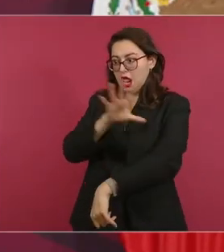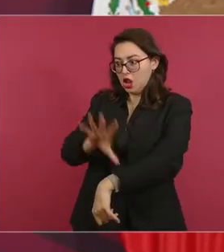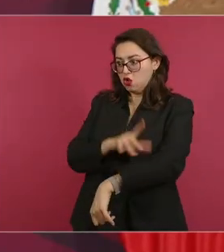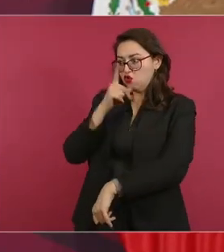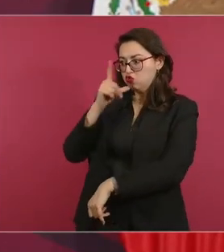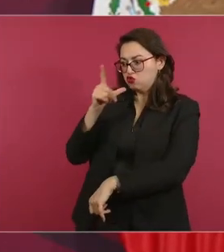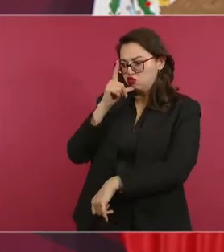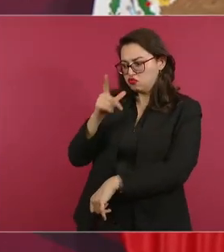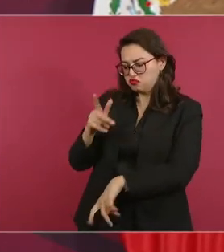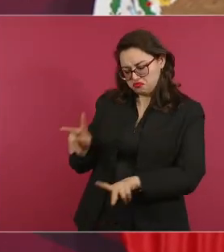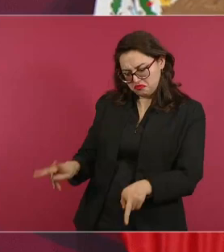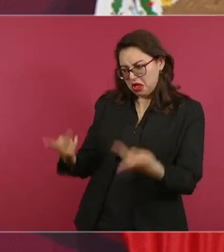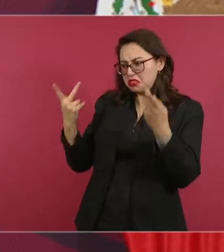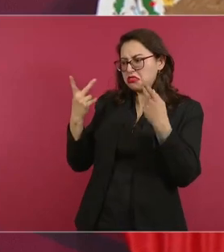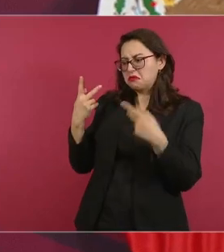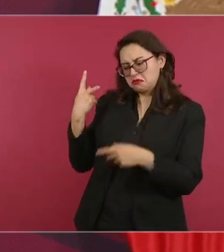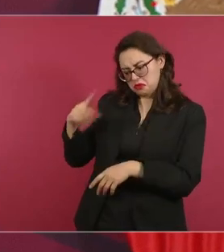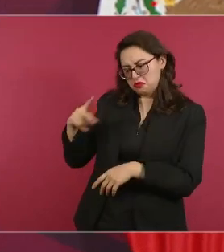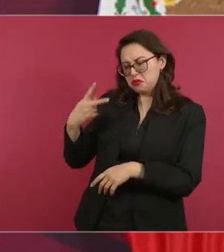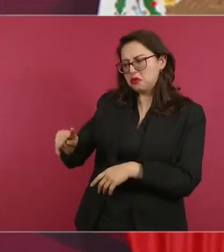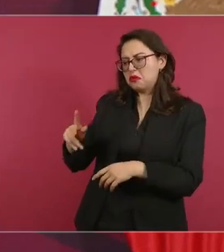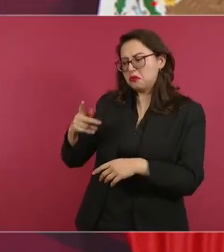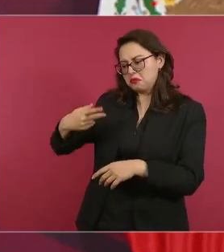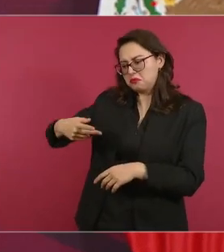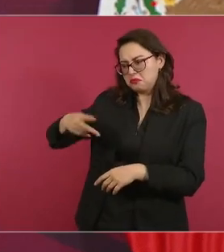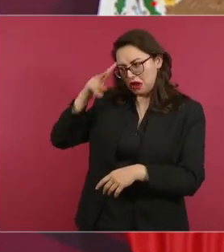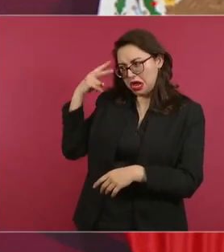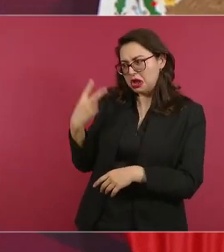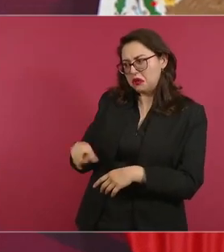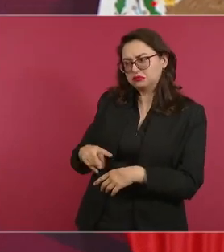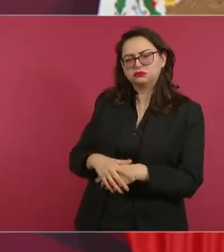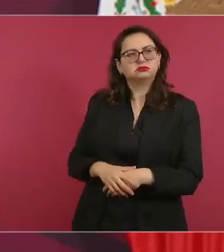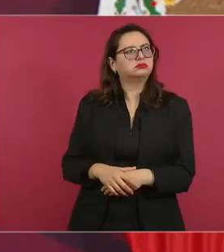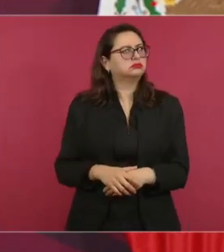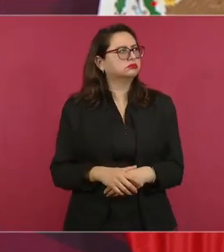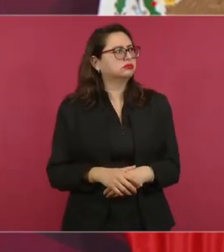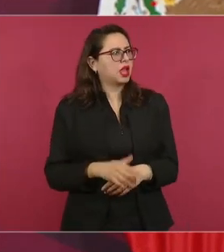Y nosotros dijimos, sí, te las compramos.